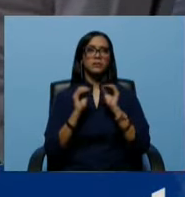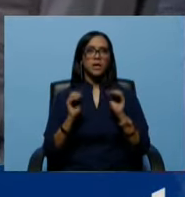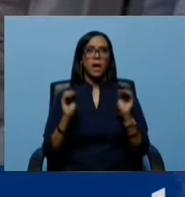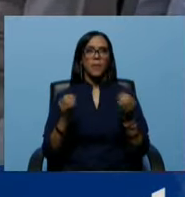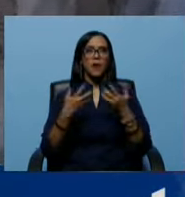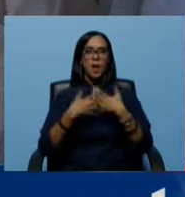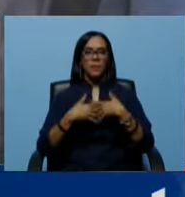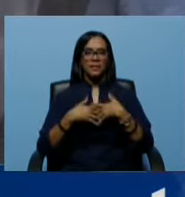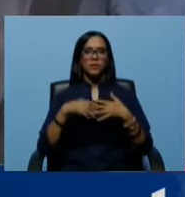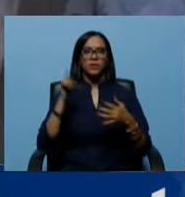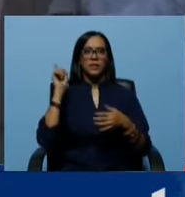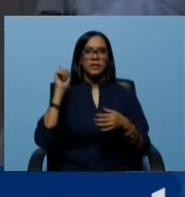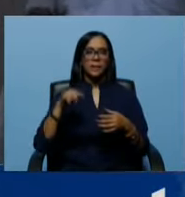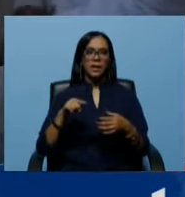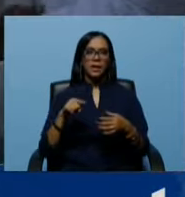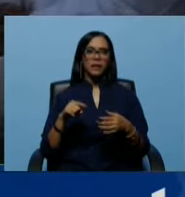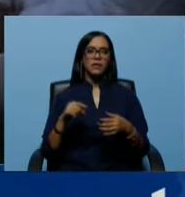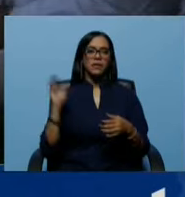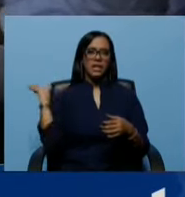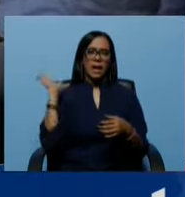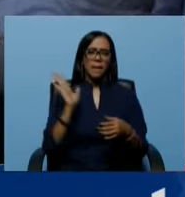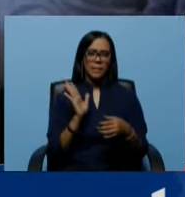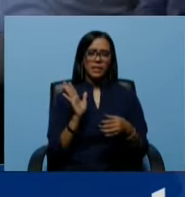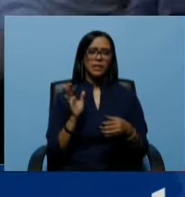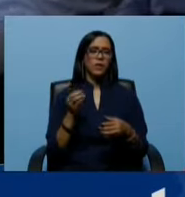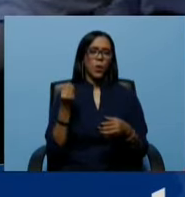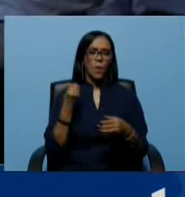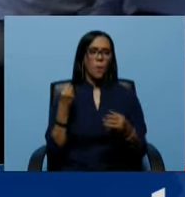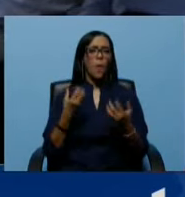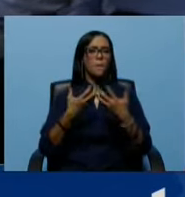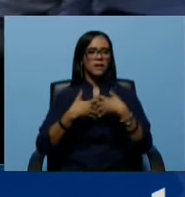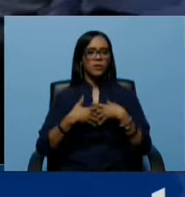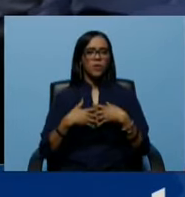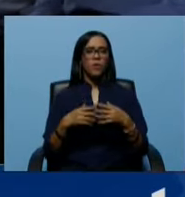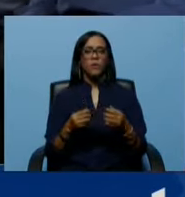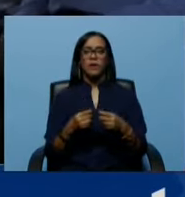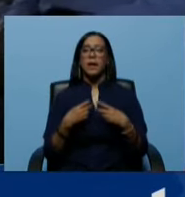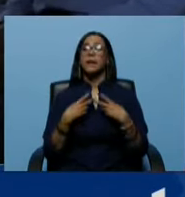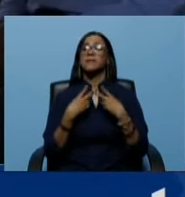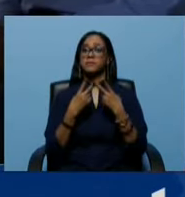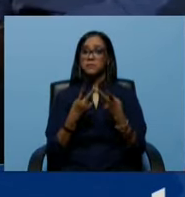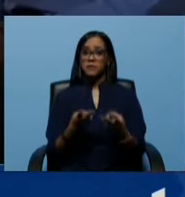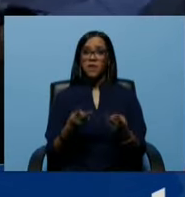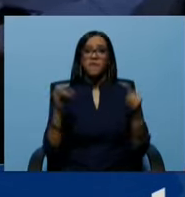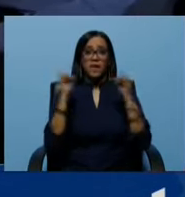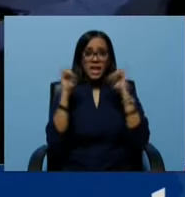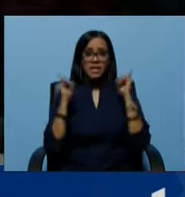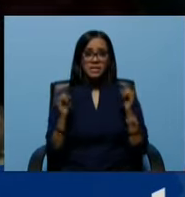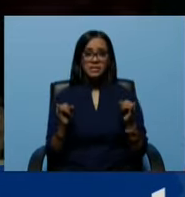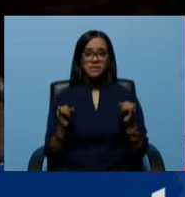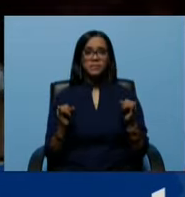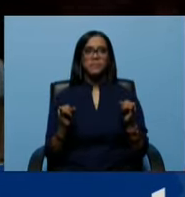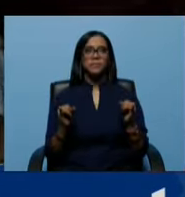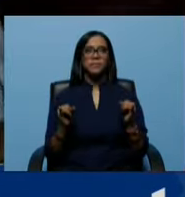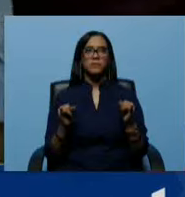emprendedoras también, que han venido como un motor virtuoso, feliz, a traer